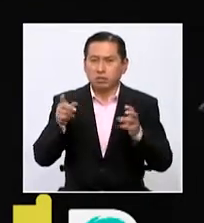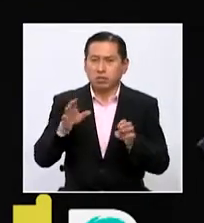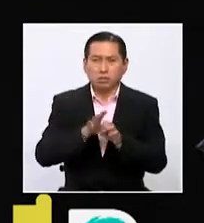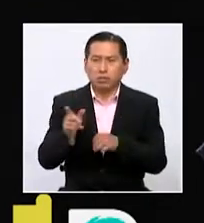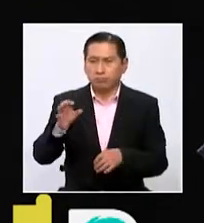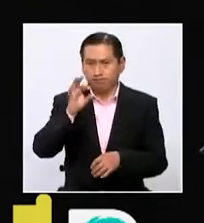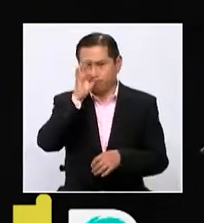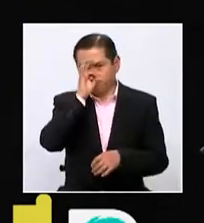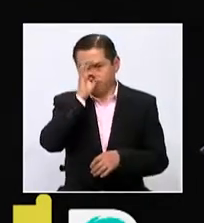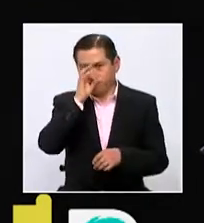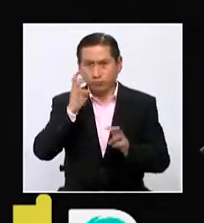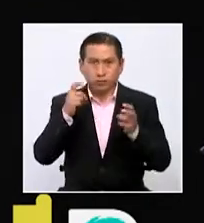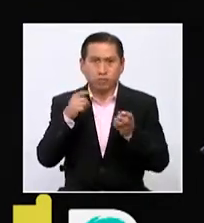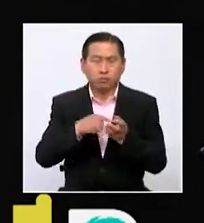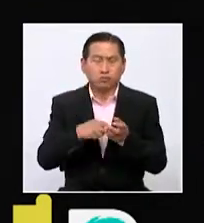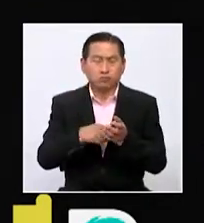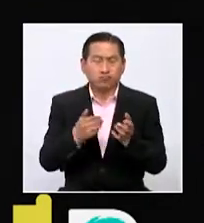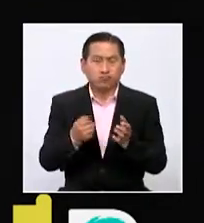homosexualidad, uh-huh.